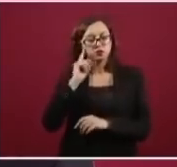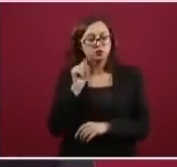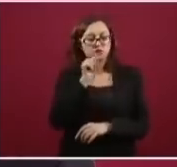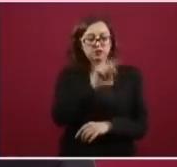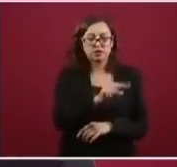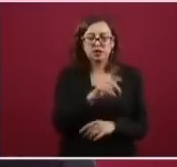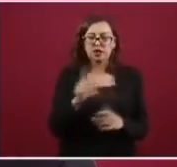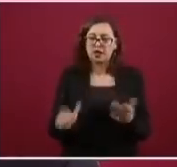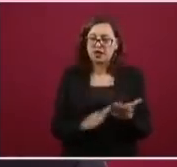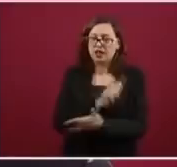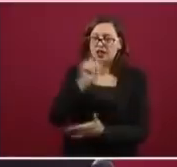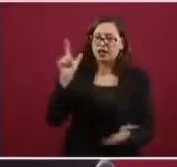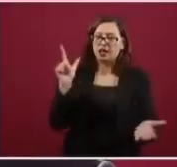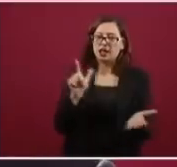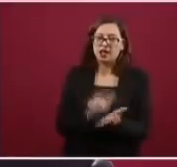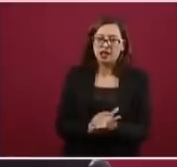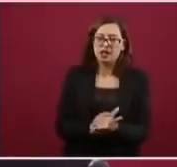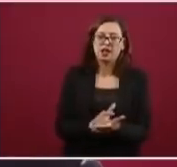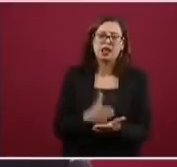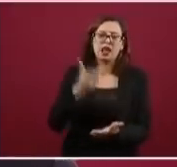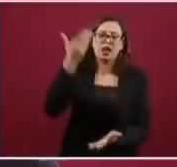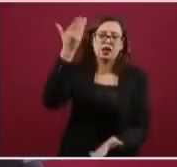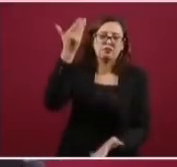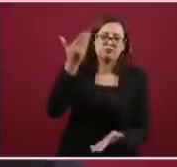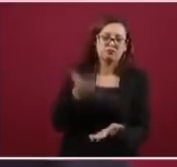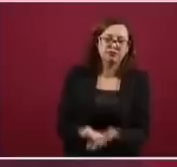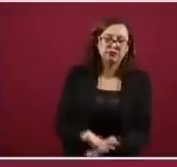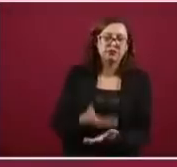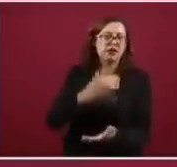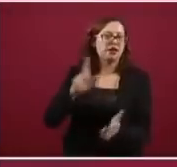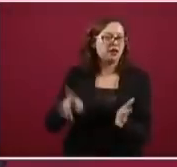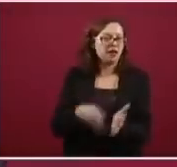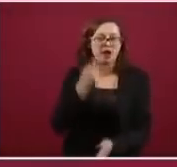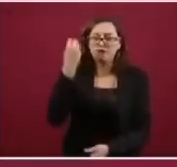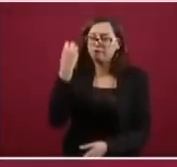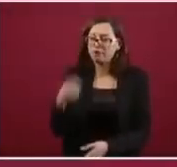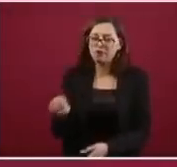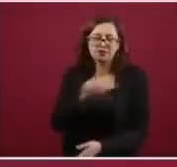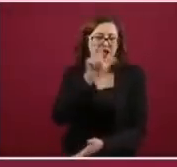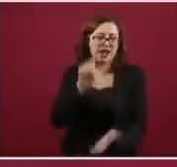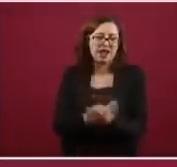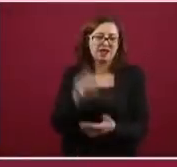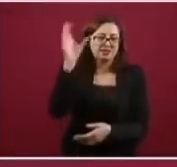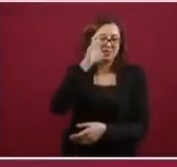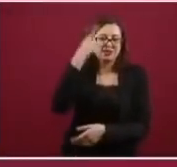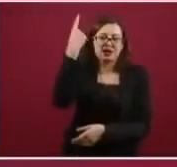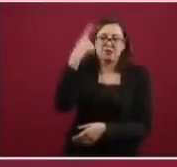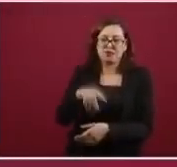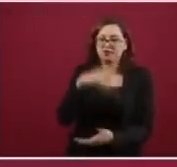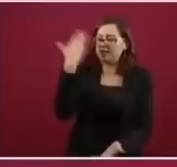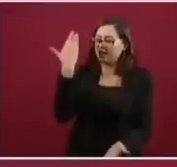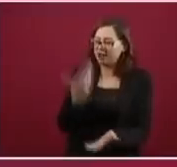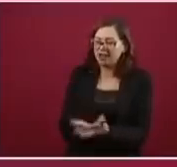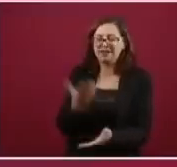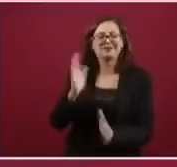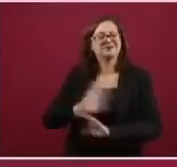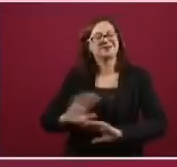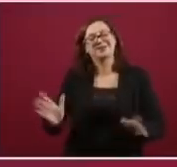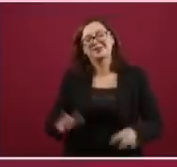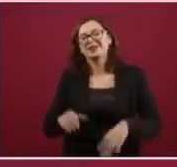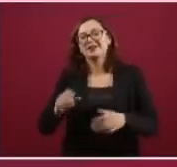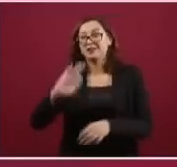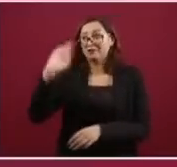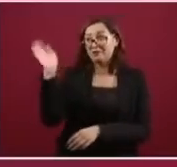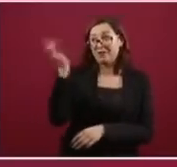ley de la gravitación universal cae en algún lugar preciso entonces aunque es un gasto federal está en los estados está en campeche está en nuevo león